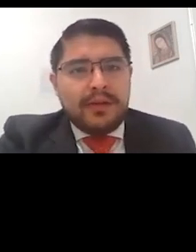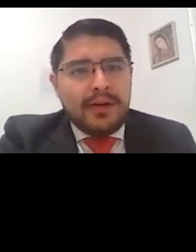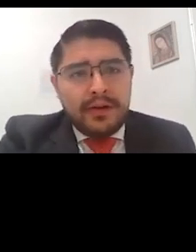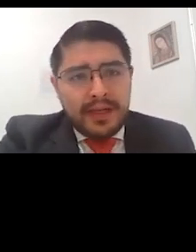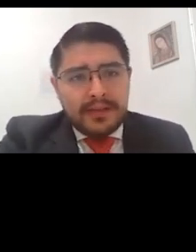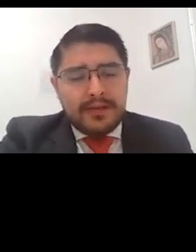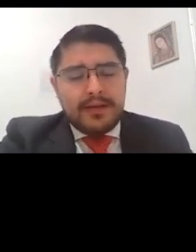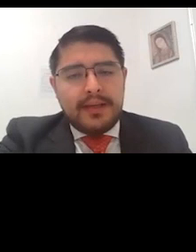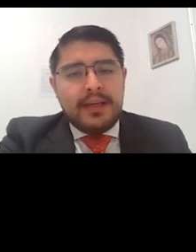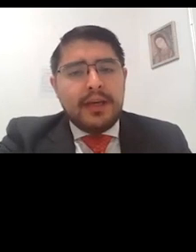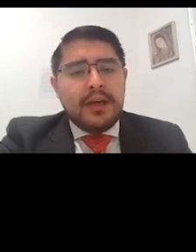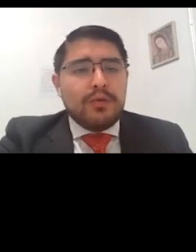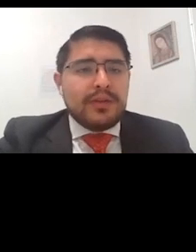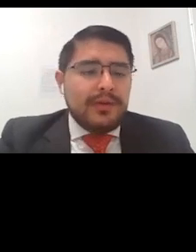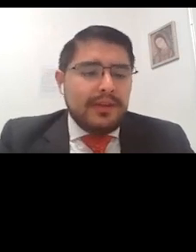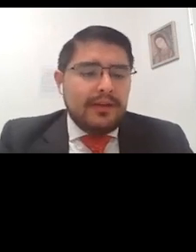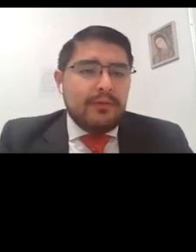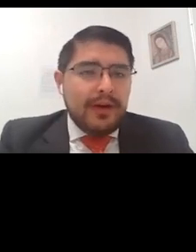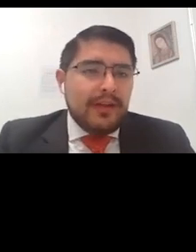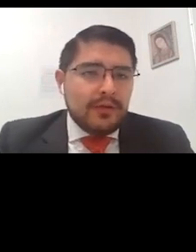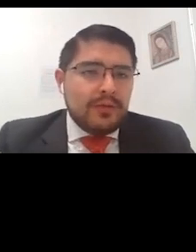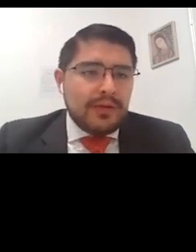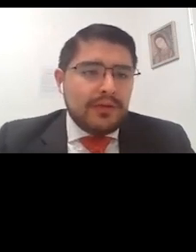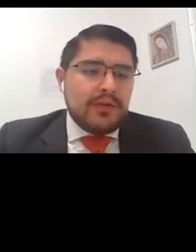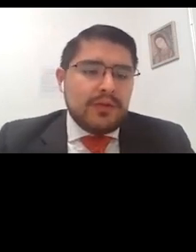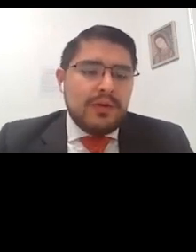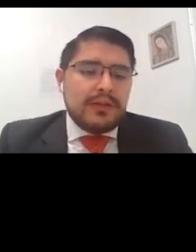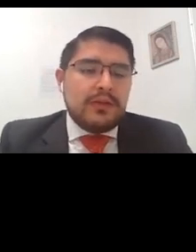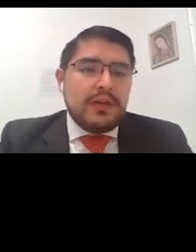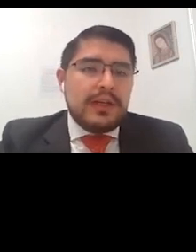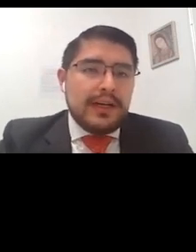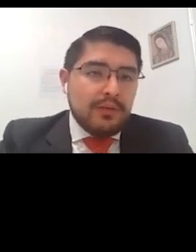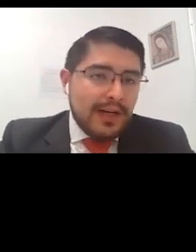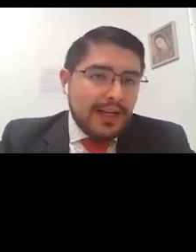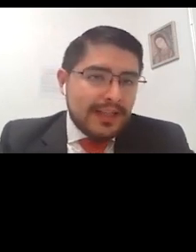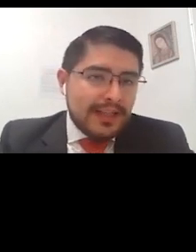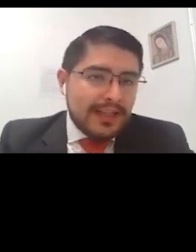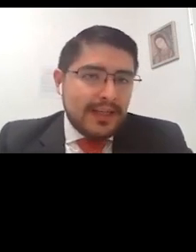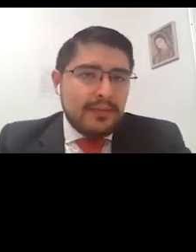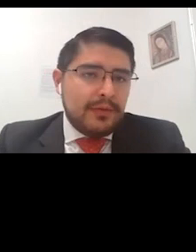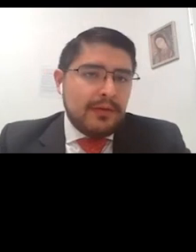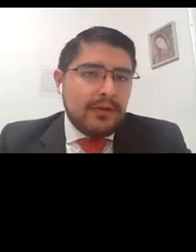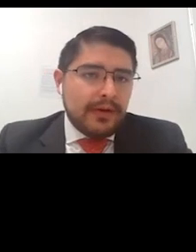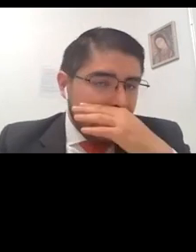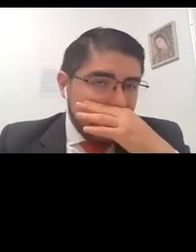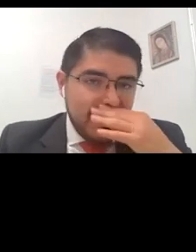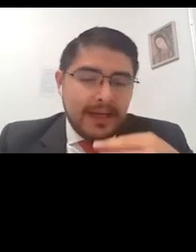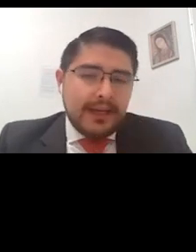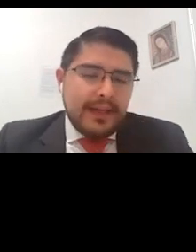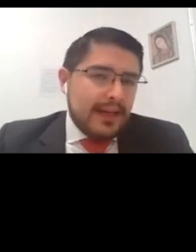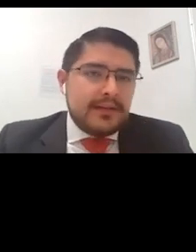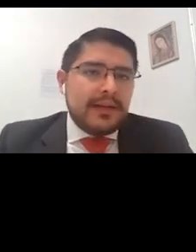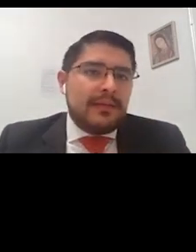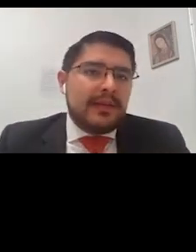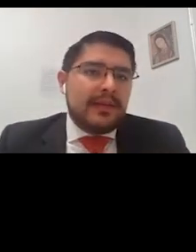cuidado de valores, y justamente fuera de los supuestos en los cuales la naturaleza del propio trabajo lo requiere,